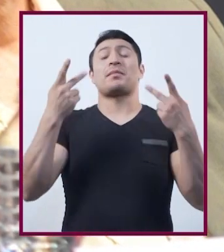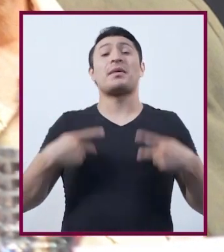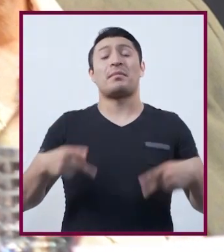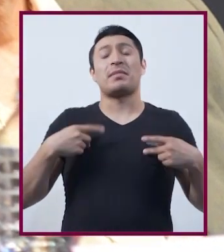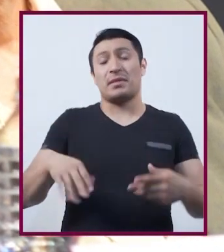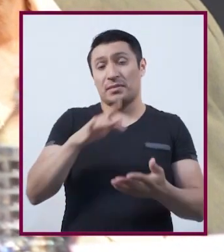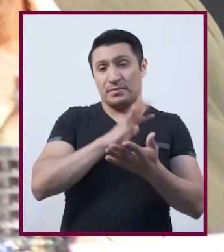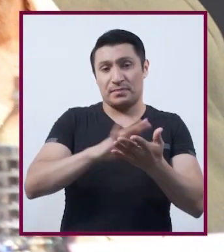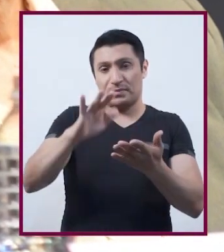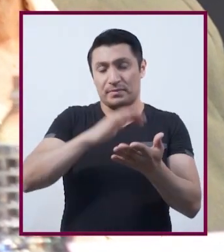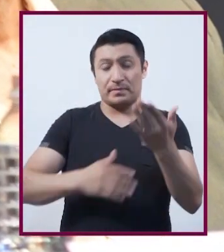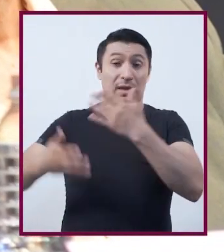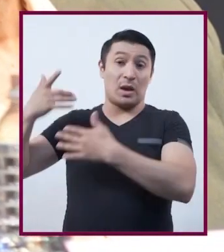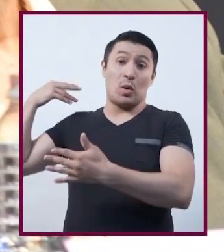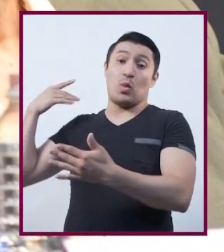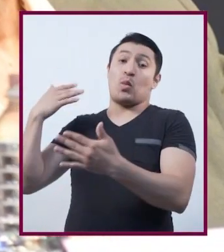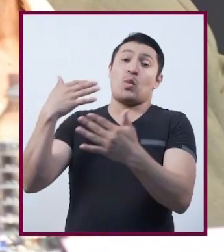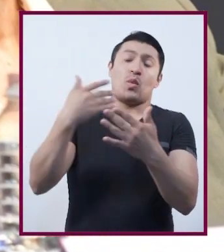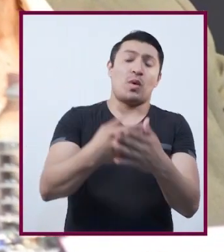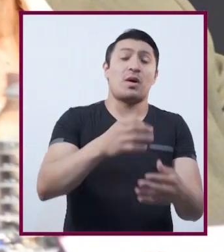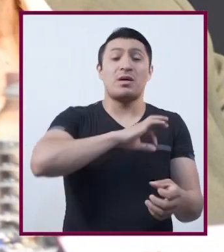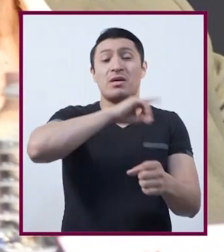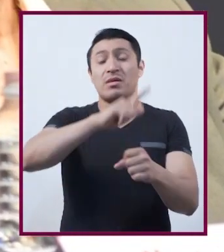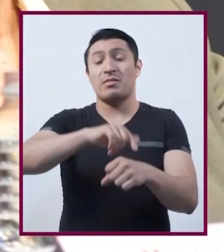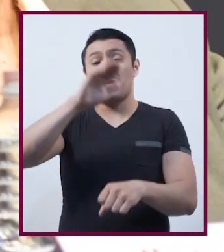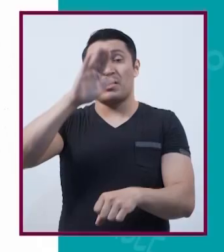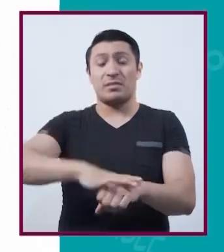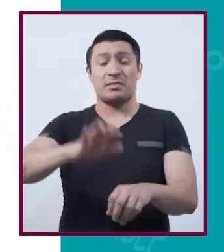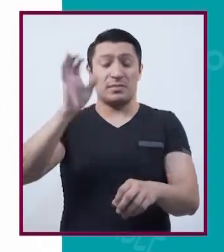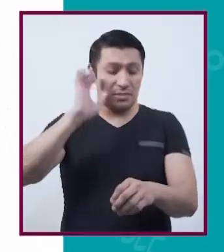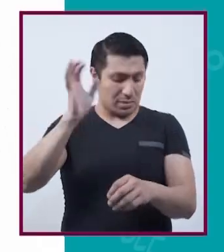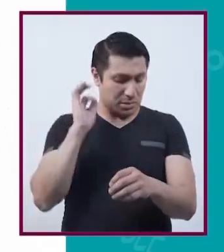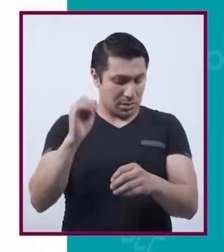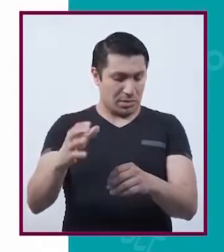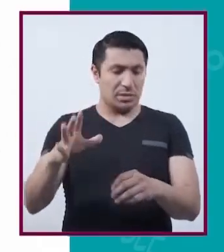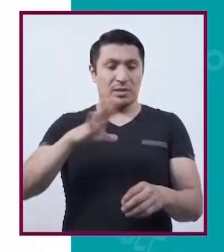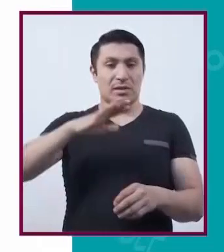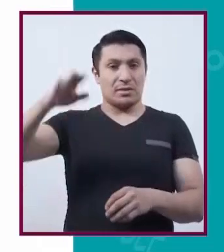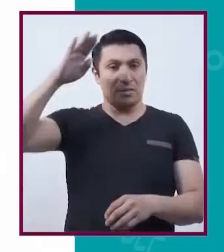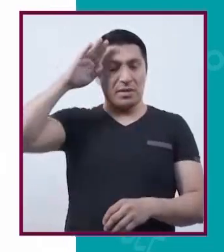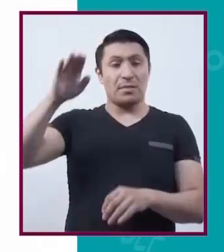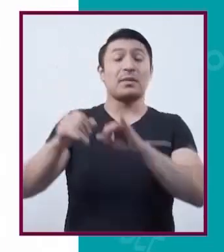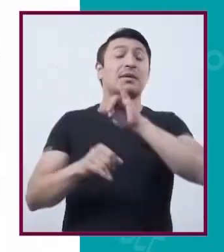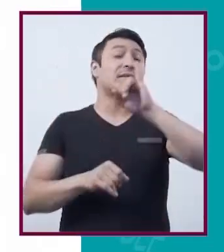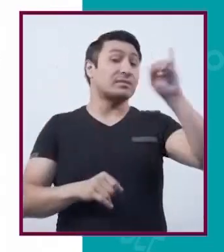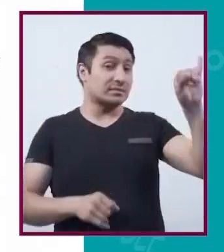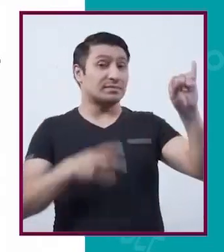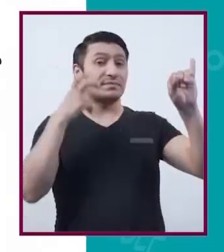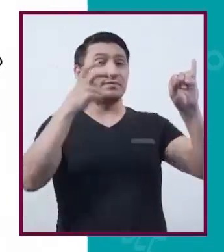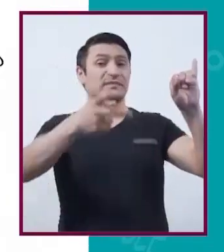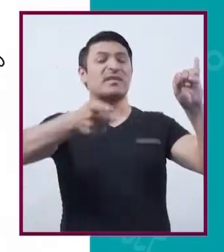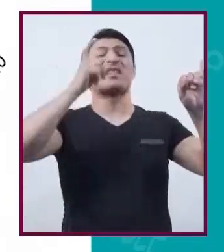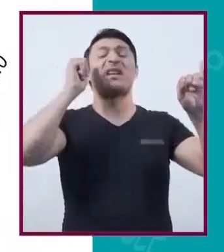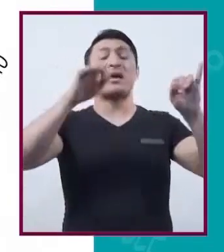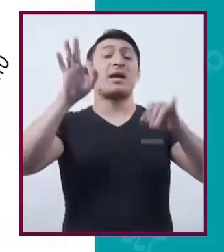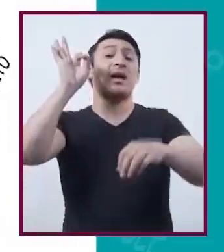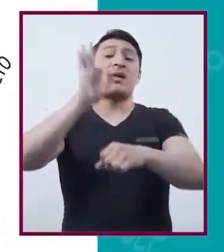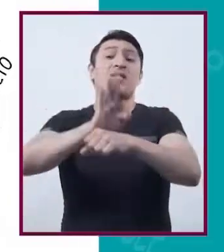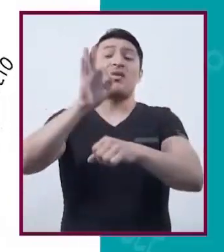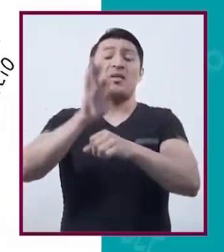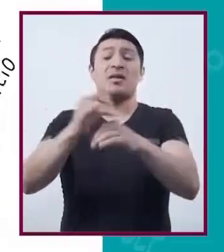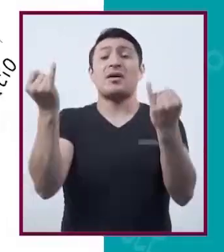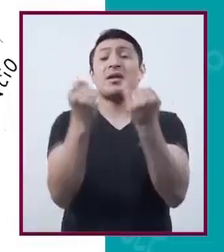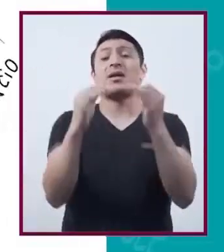izquierda, esto es, con la defensa de la igualdad social. Su nombre completo era Eduardo Germán María